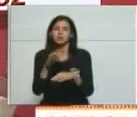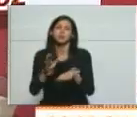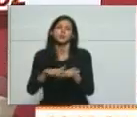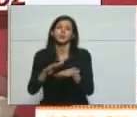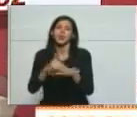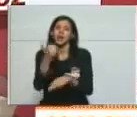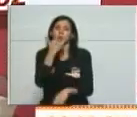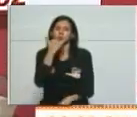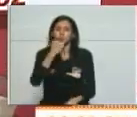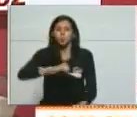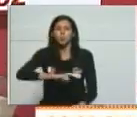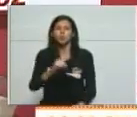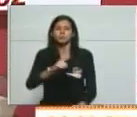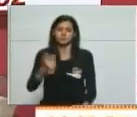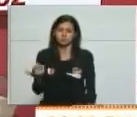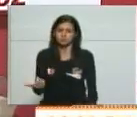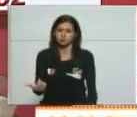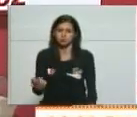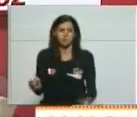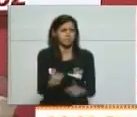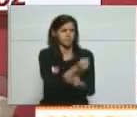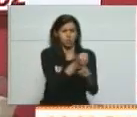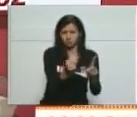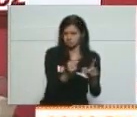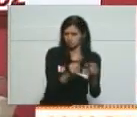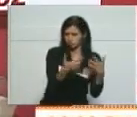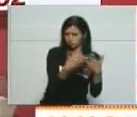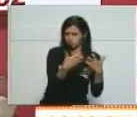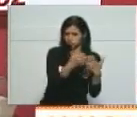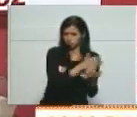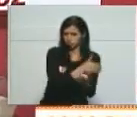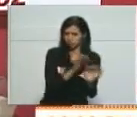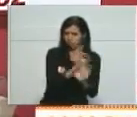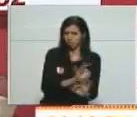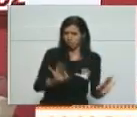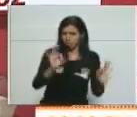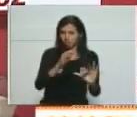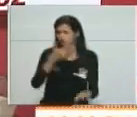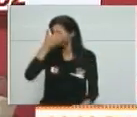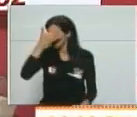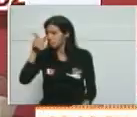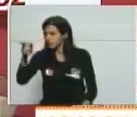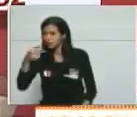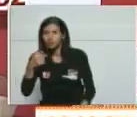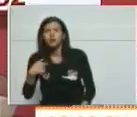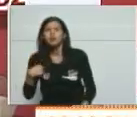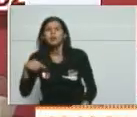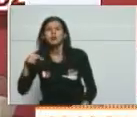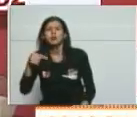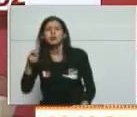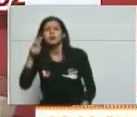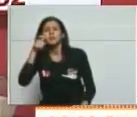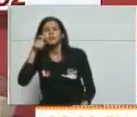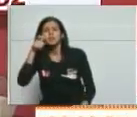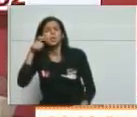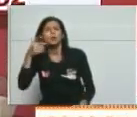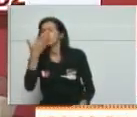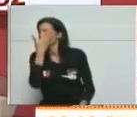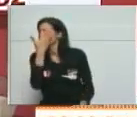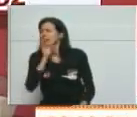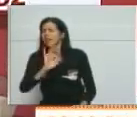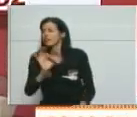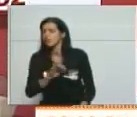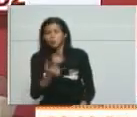cuerpos policiales, no a la violencia de la oposición, porque ella no ha visto cómo han quemado, cómo han destruido, cómo se